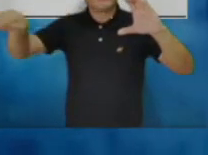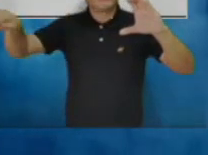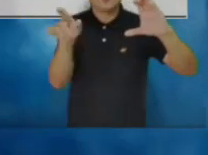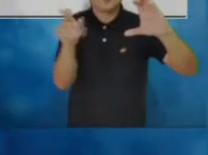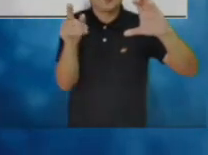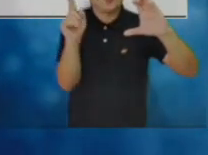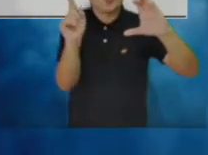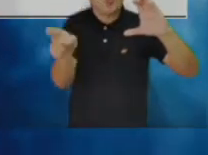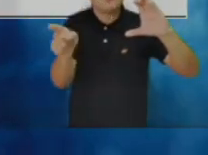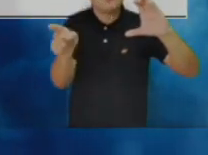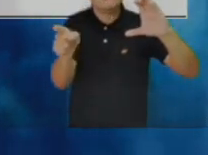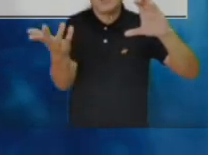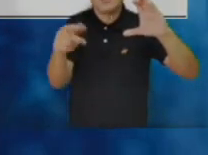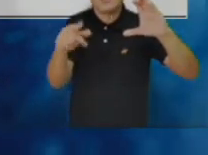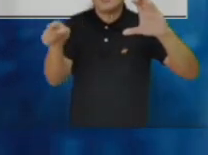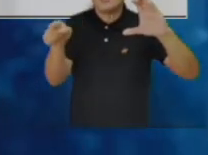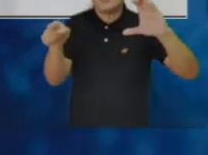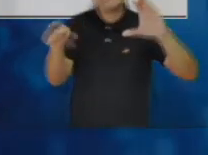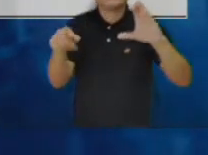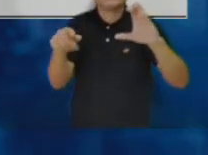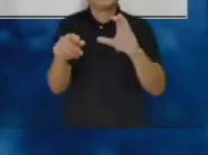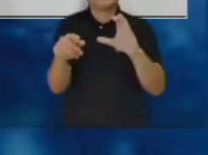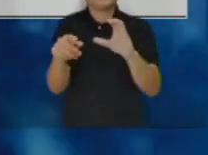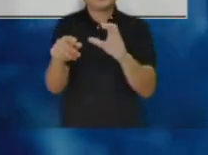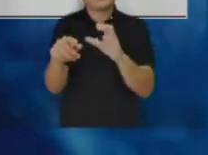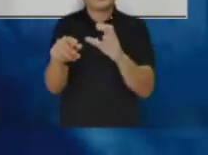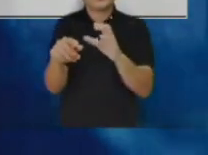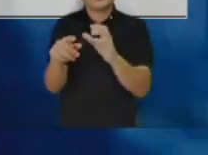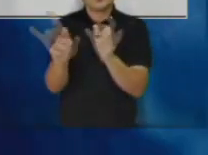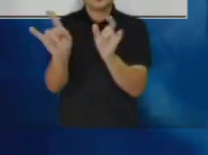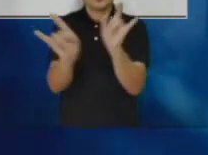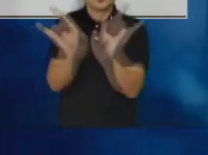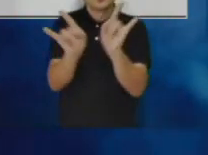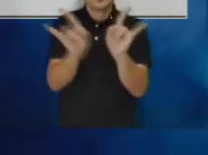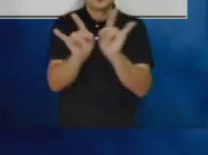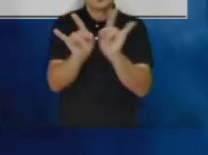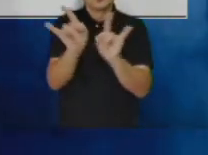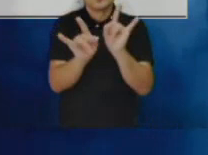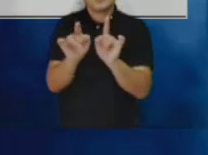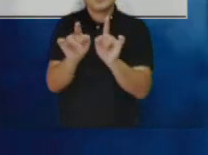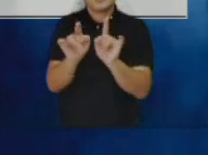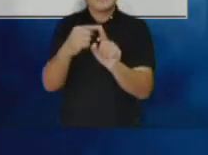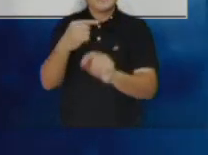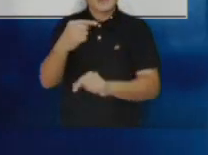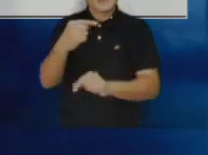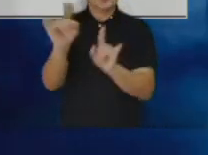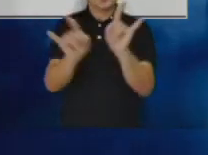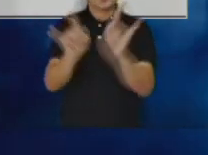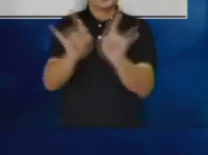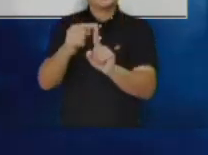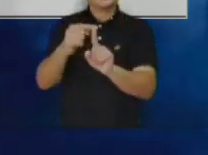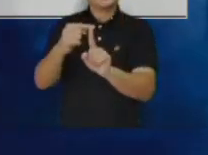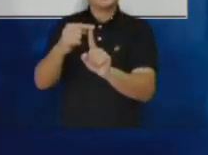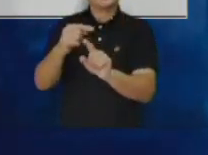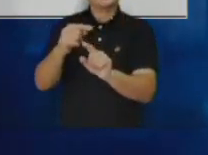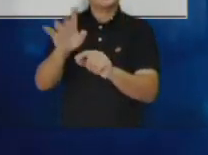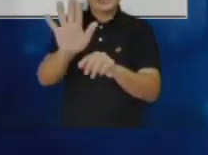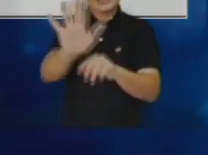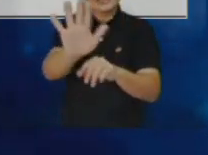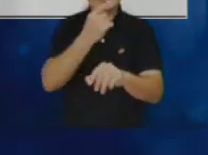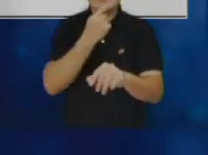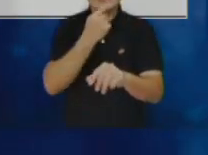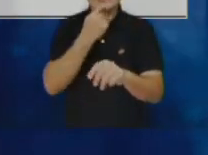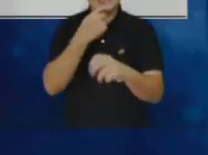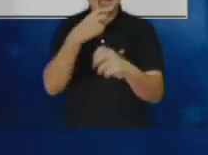señales electromagnéticas. Y es difícil hacer que desaparezcan del todo. Es una amenaza creciente realmente